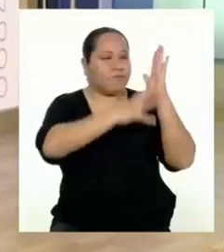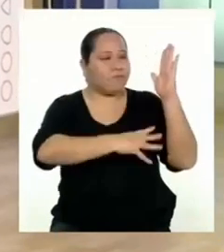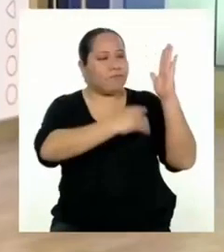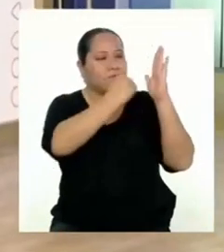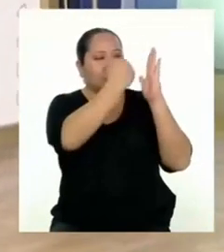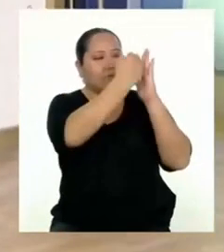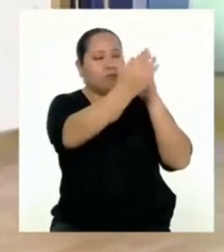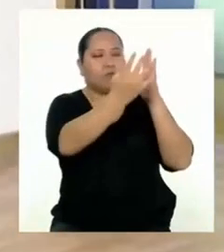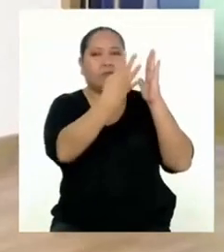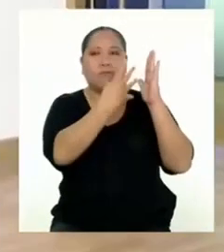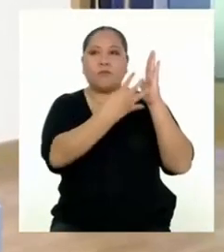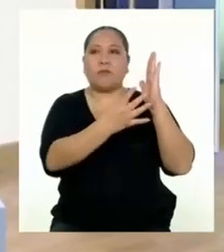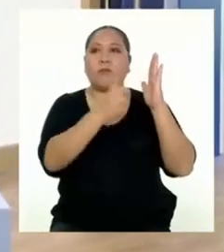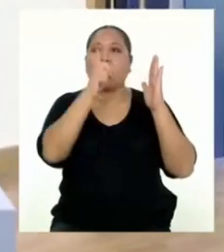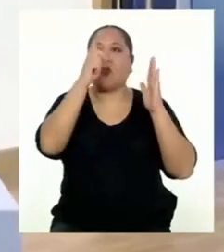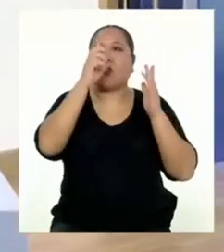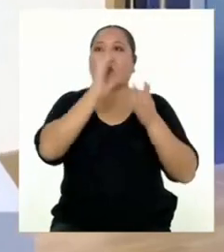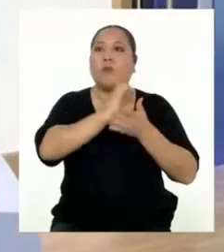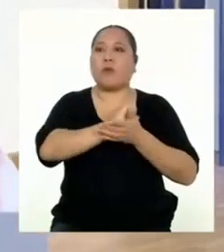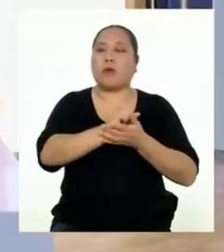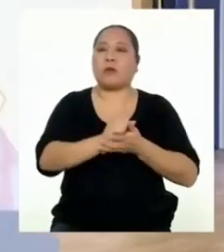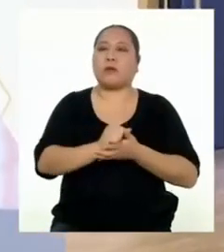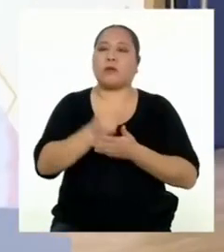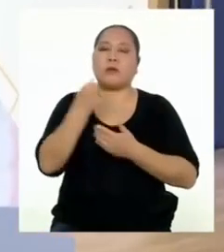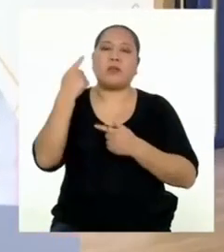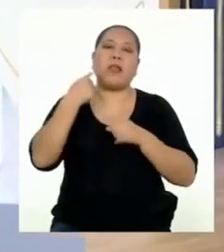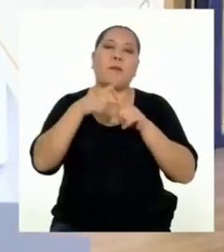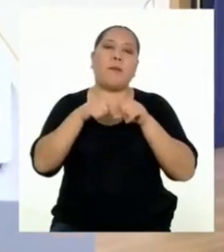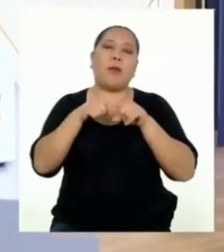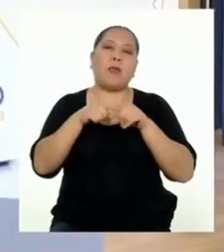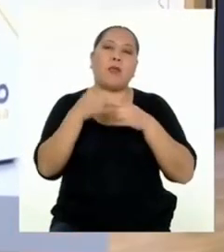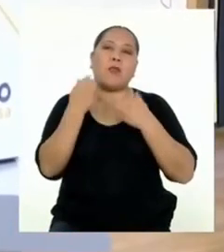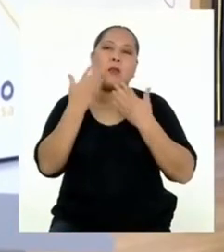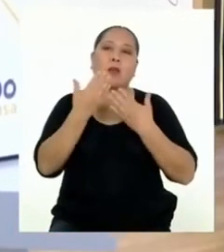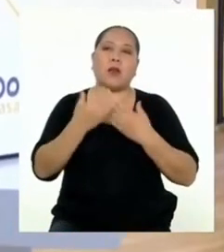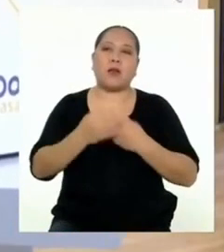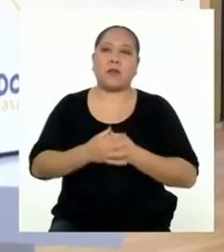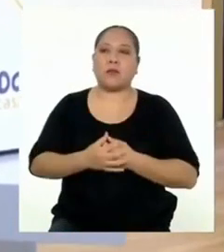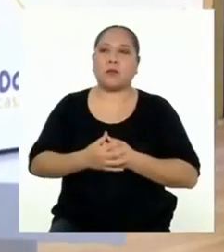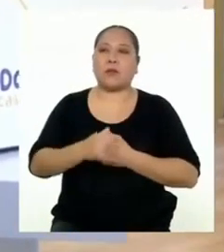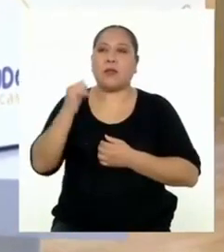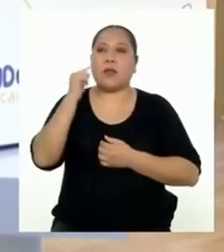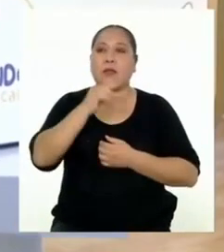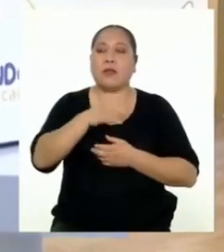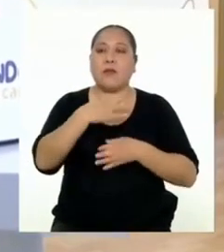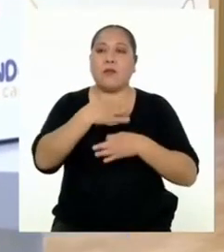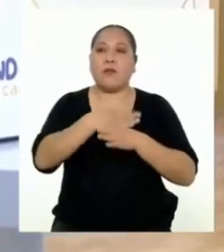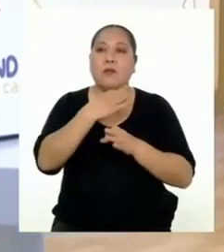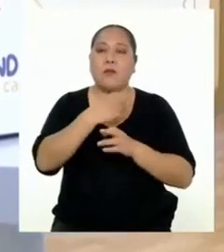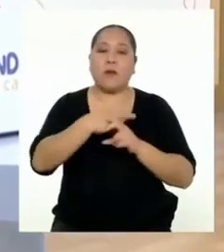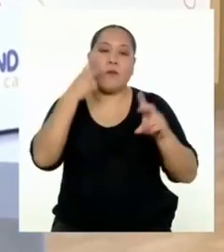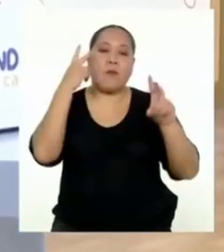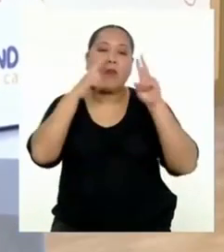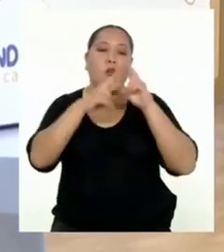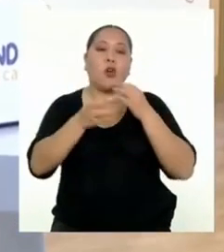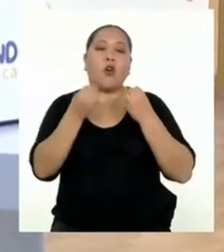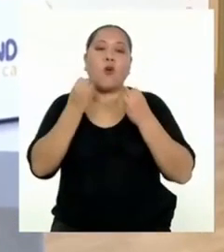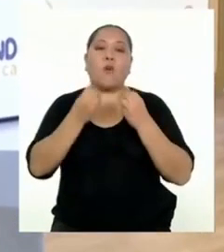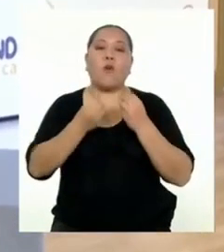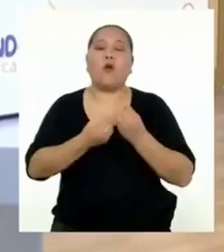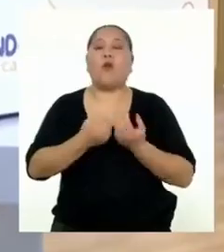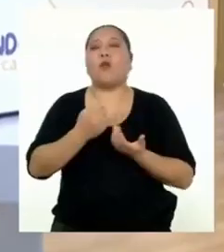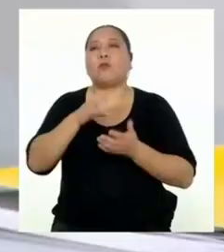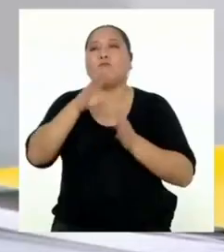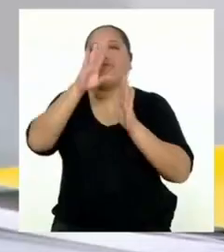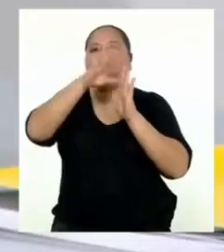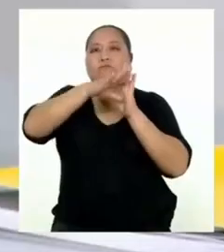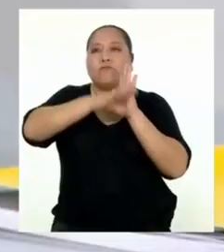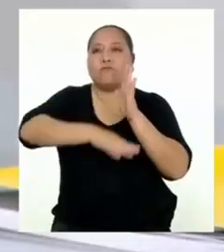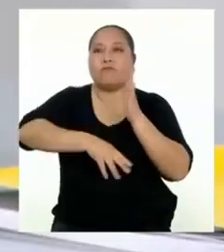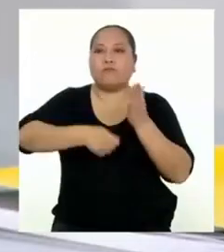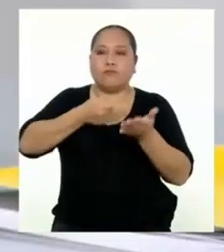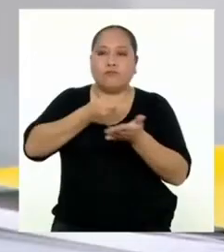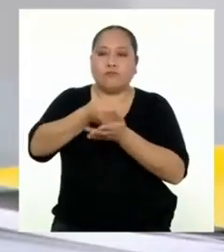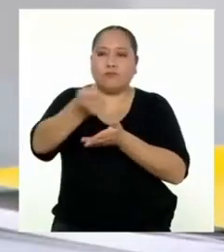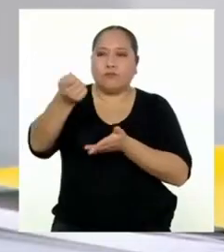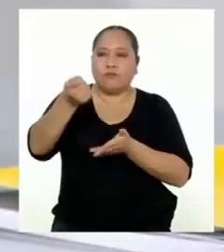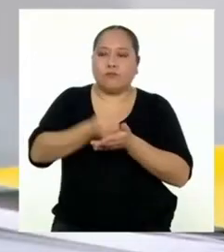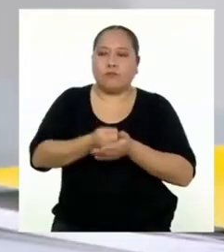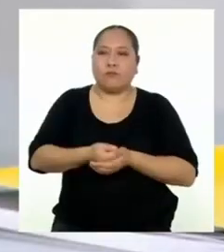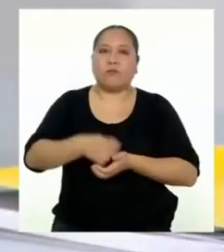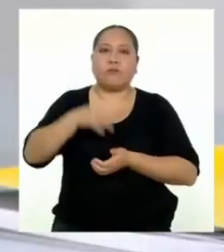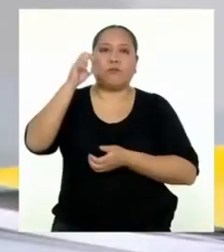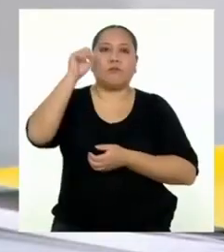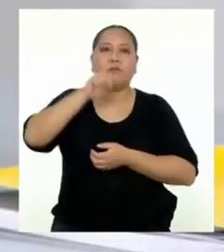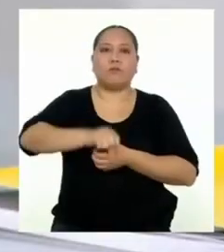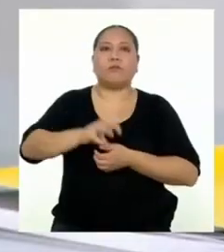presupuesto mensual en base a nuestros gastos. De esa manera podemos ver en qué podemos reducir gastos. ¡Ay,